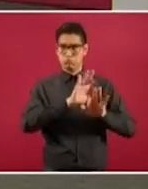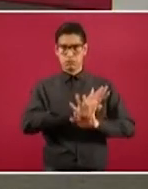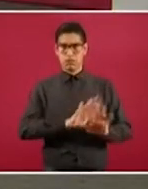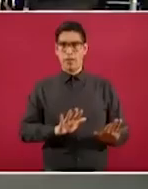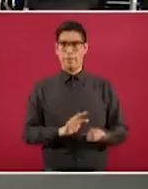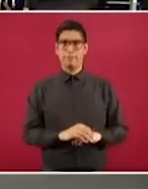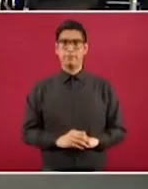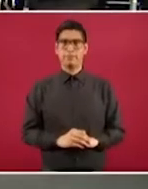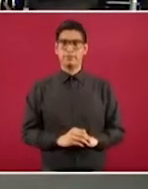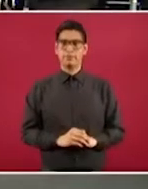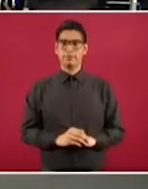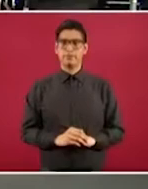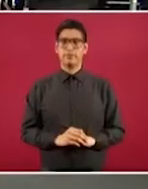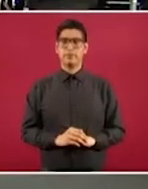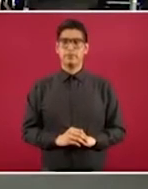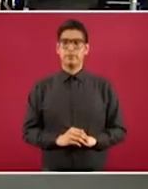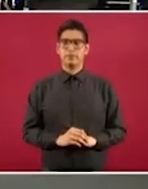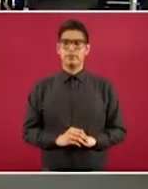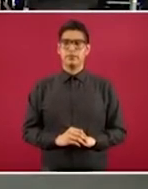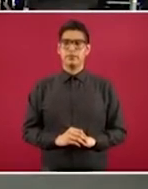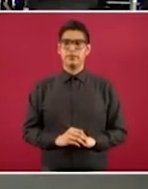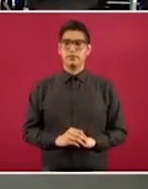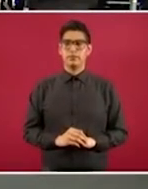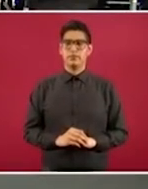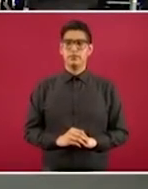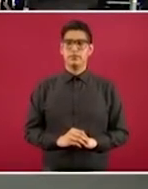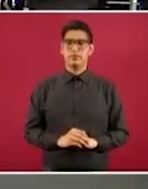Primero acá y luego usted.